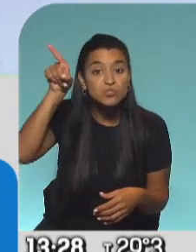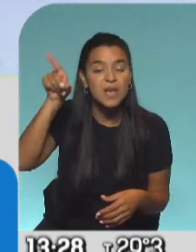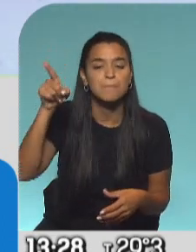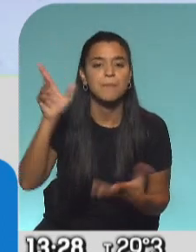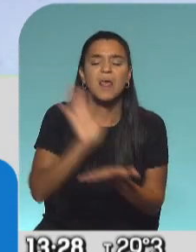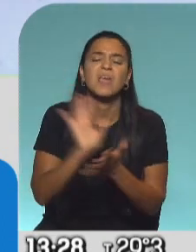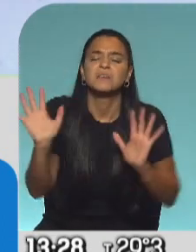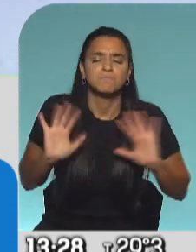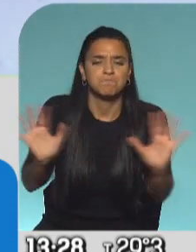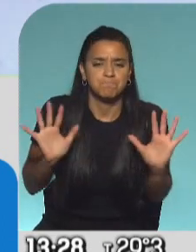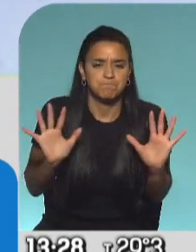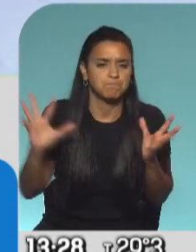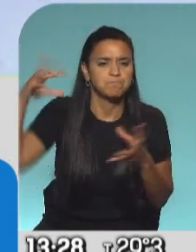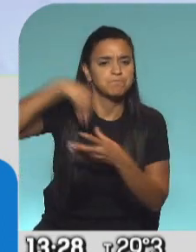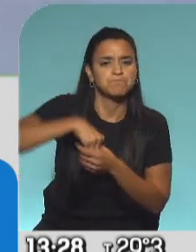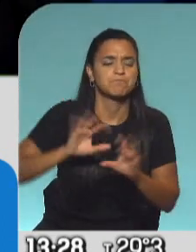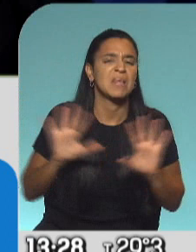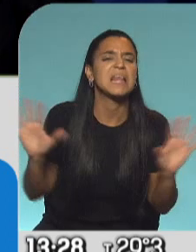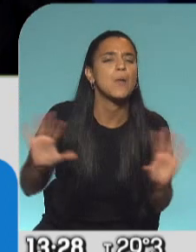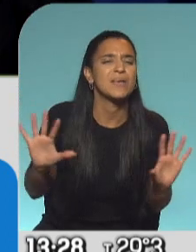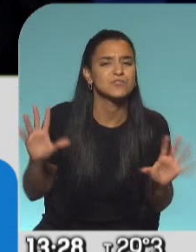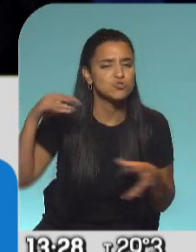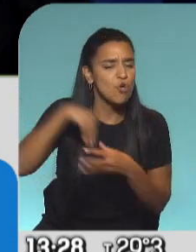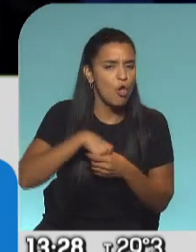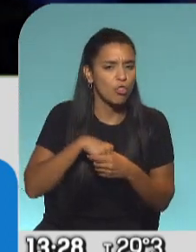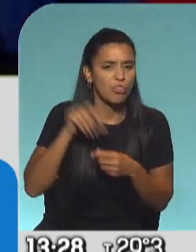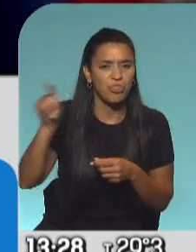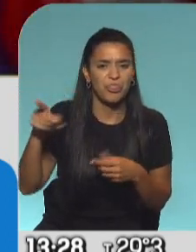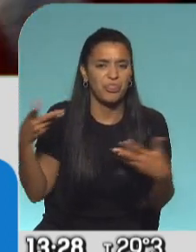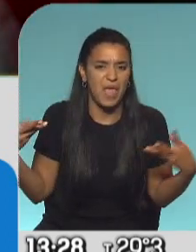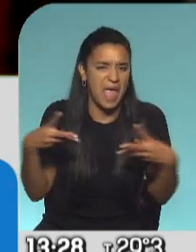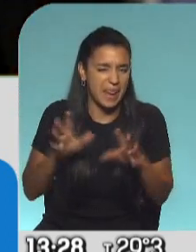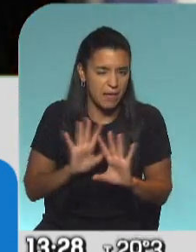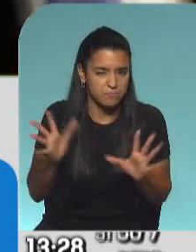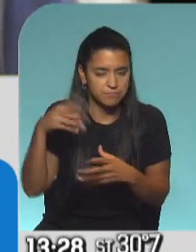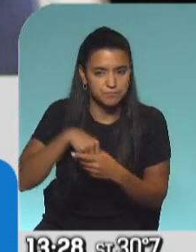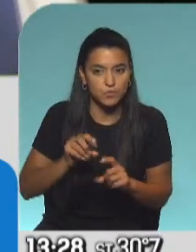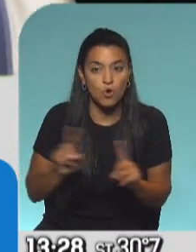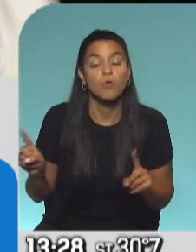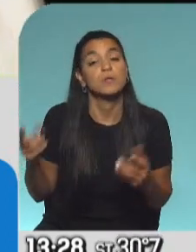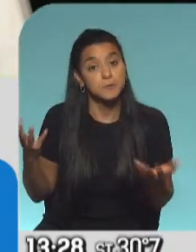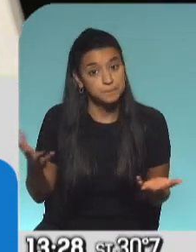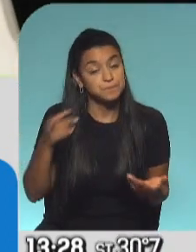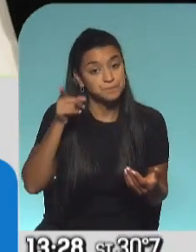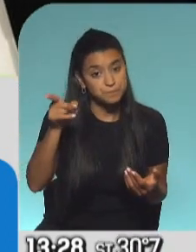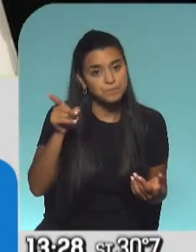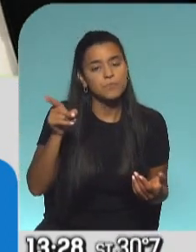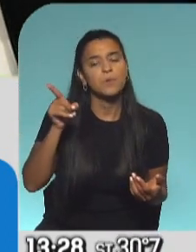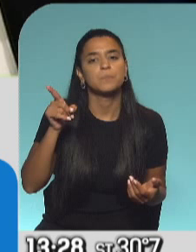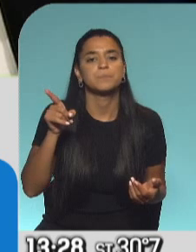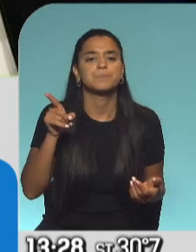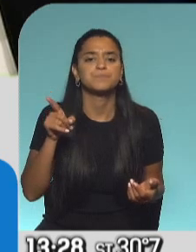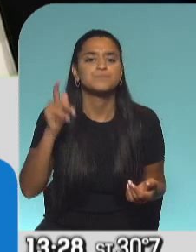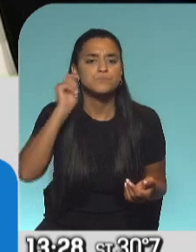se abstuviera de la intervención en el país, lo cual